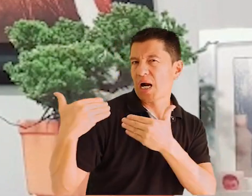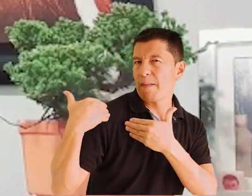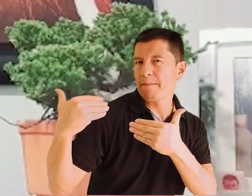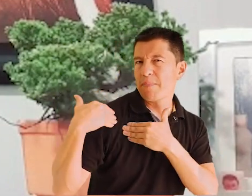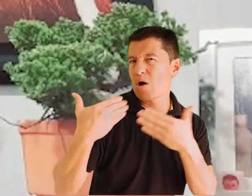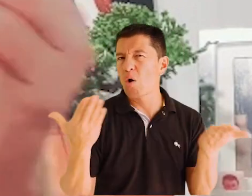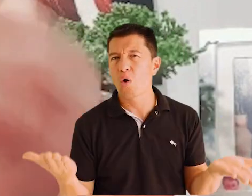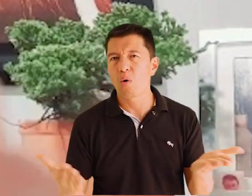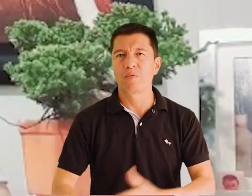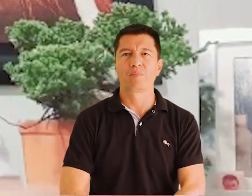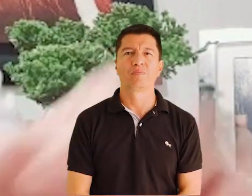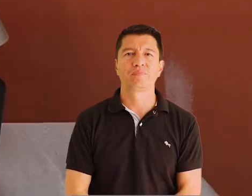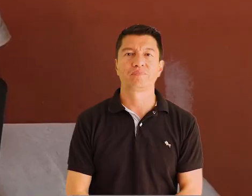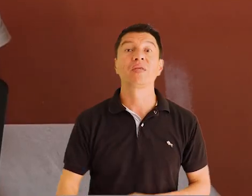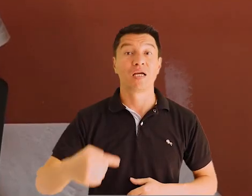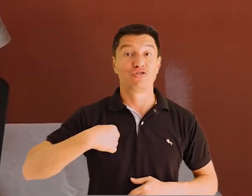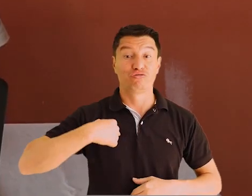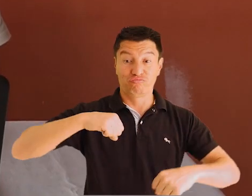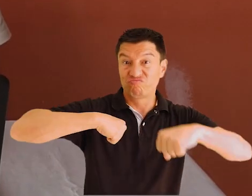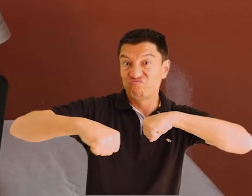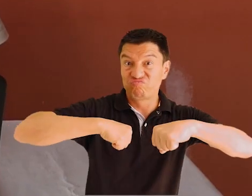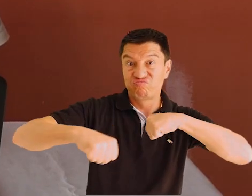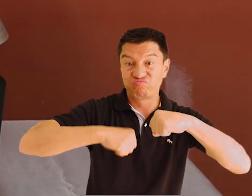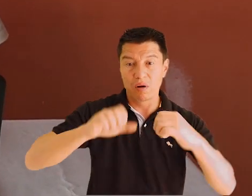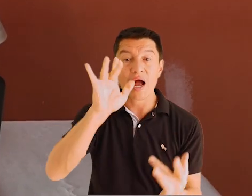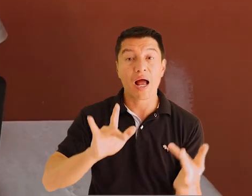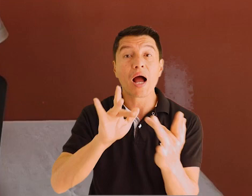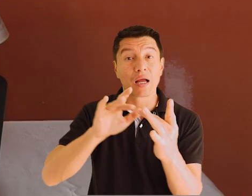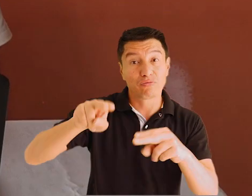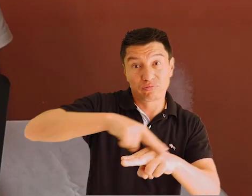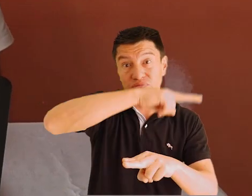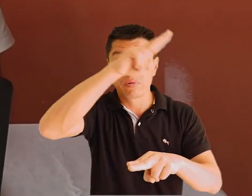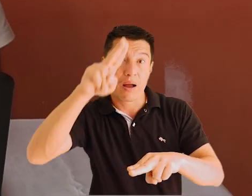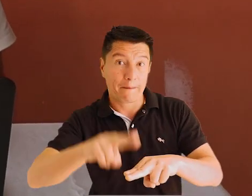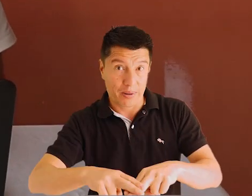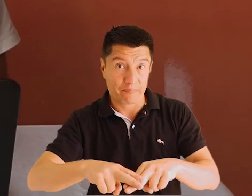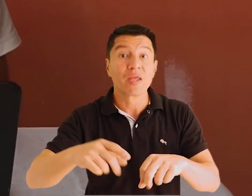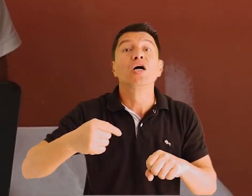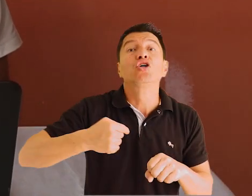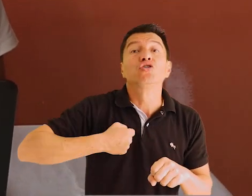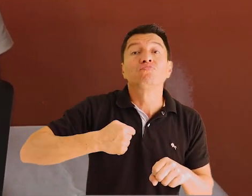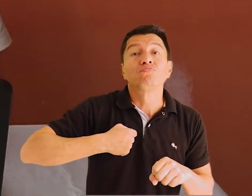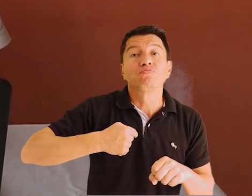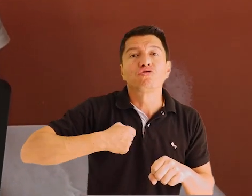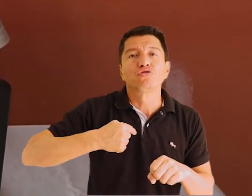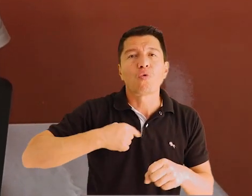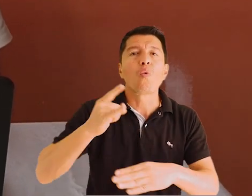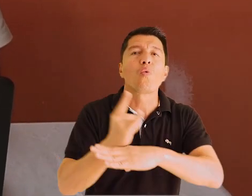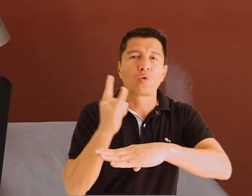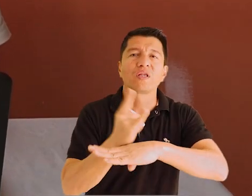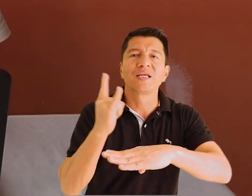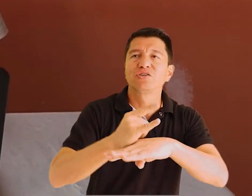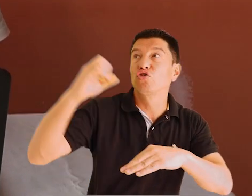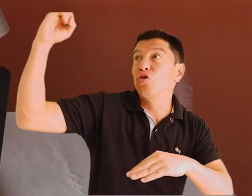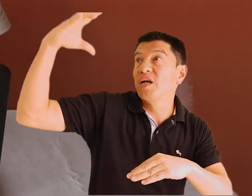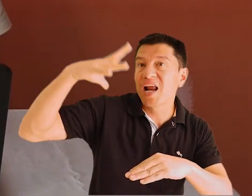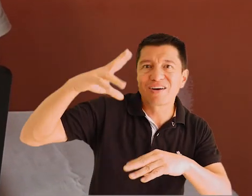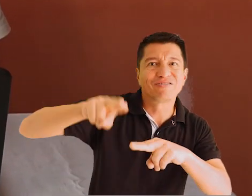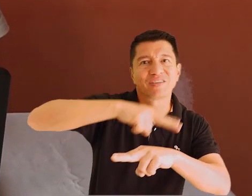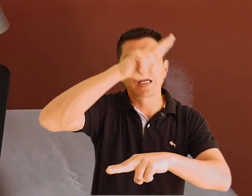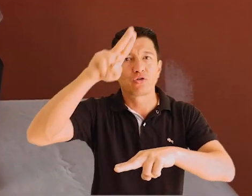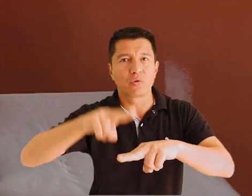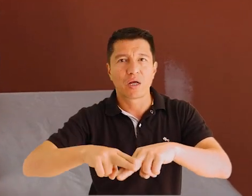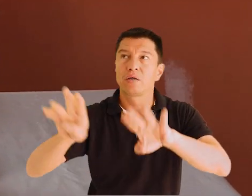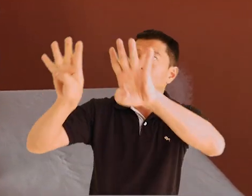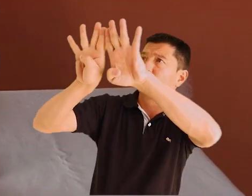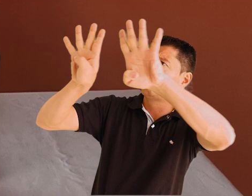la energía. Los invitamos a ver. Yo actúo ambientalmente en equilibrio con la naturaleza cuando procuro utilizar lo más posible la luz natural,